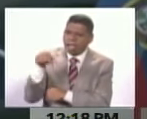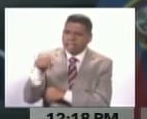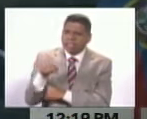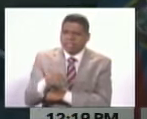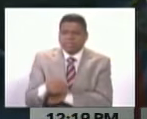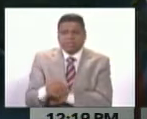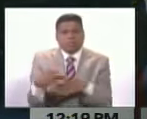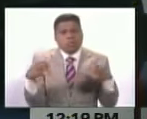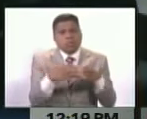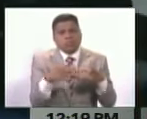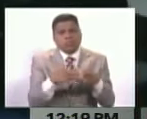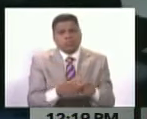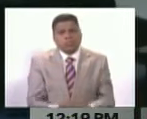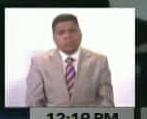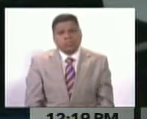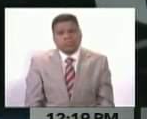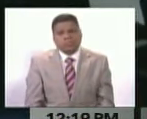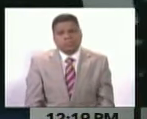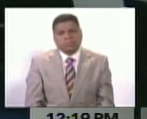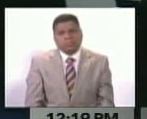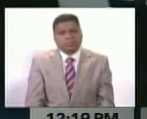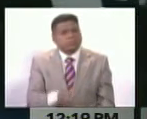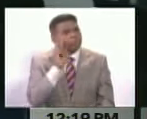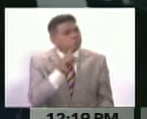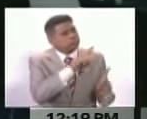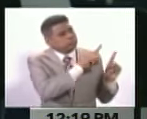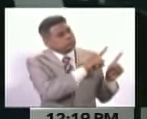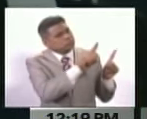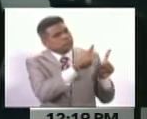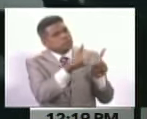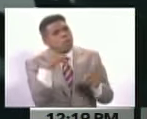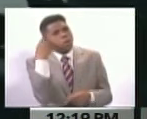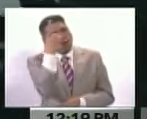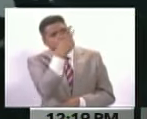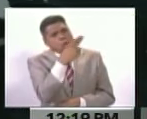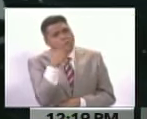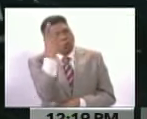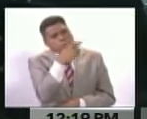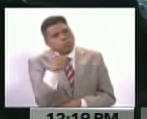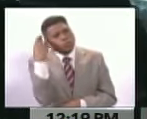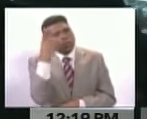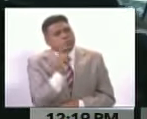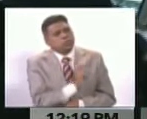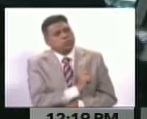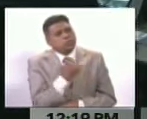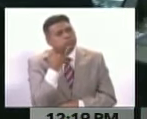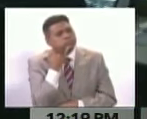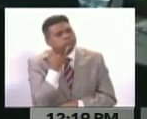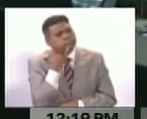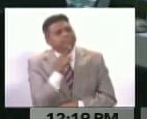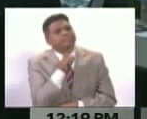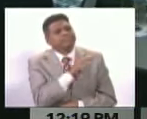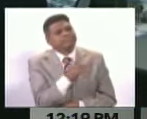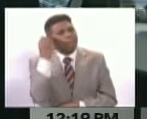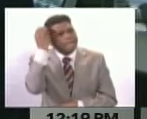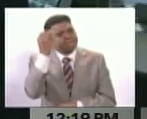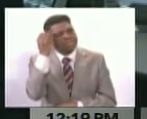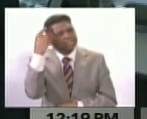movimiento, teníamos los rostros inolvidables de esta lucha por